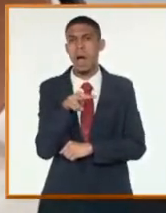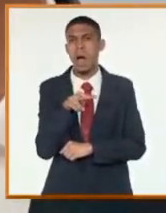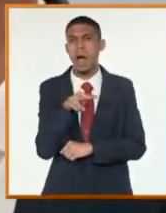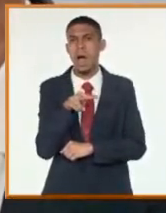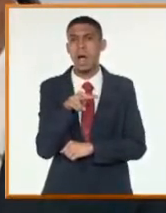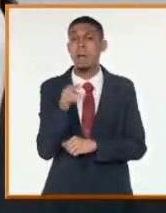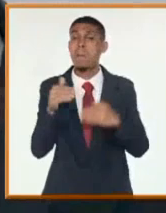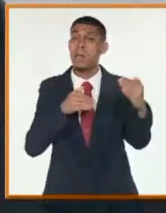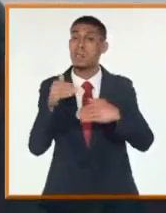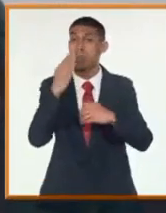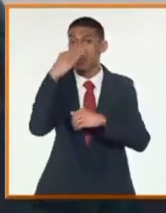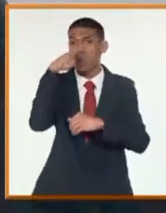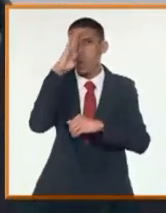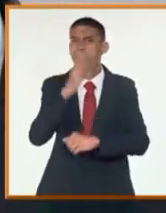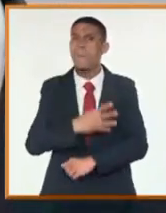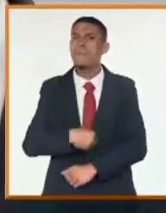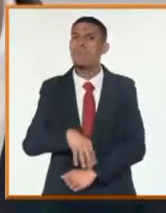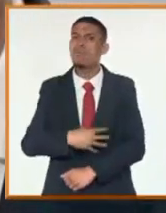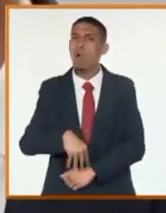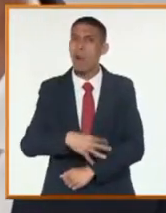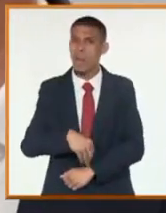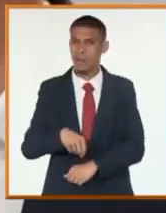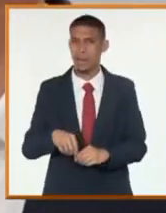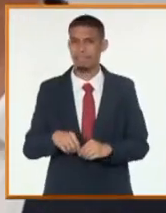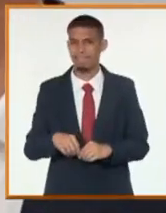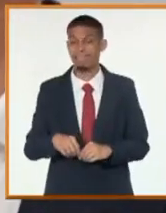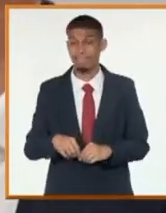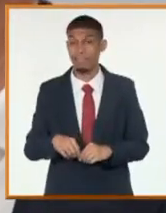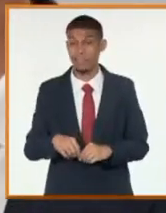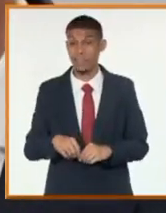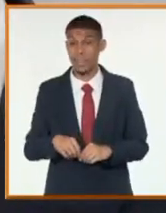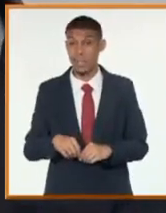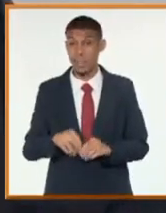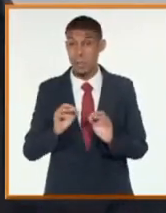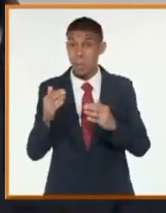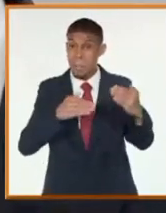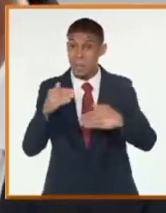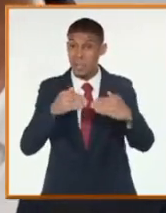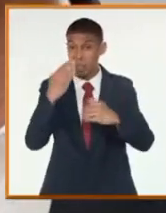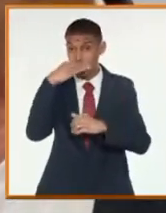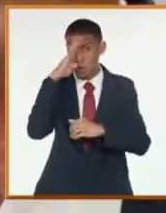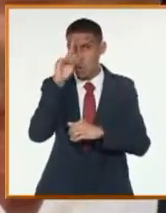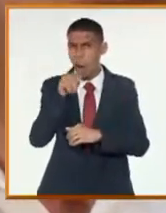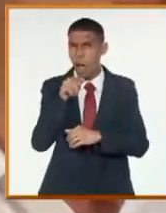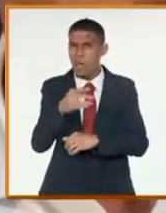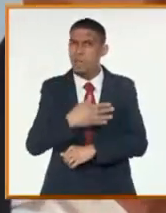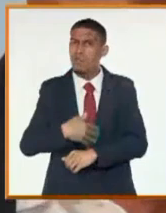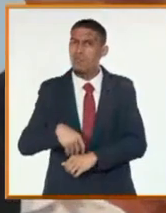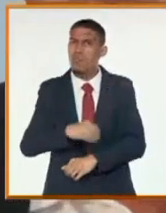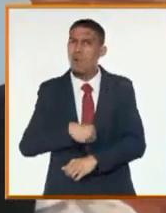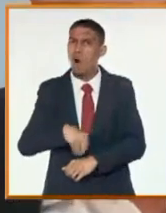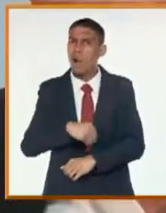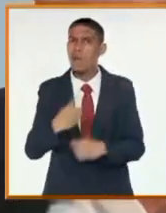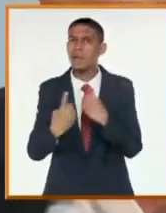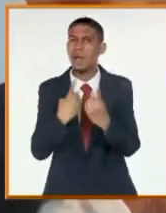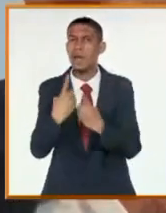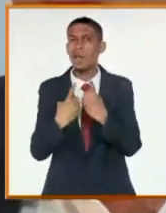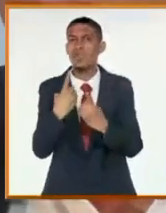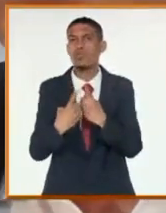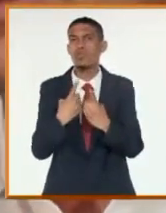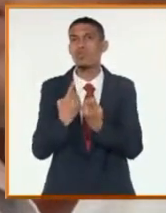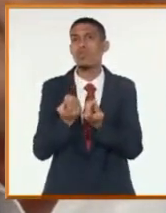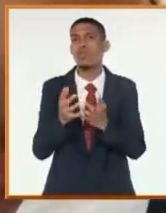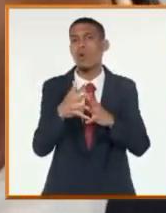molestó a instituciones del gobierno norteamericano, que trataron de presionar a personas para que no se encontraran con la delegación cubana, que trataron